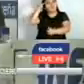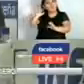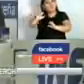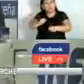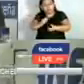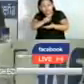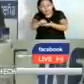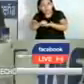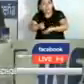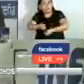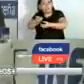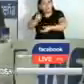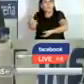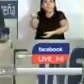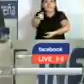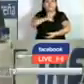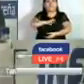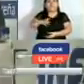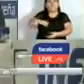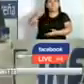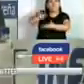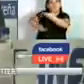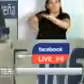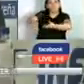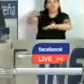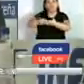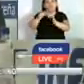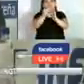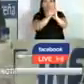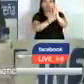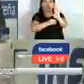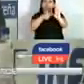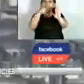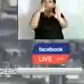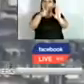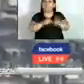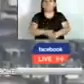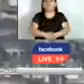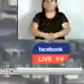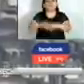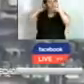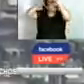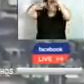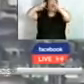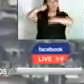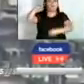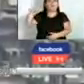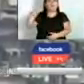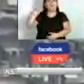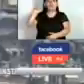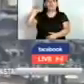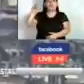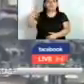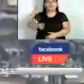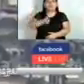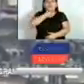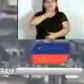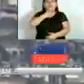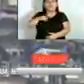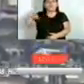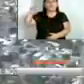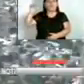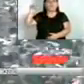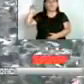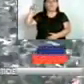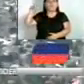positivo a los inversionistas de tener una buena calificación de riesgo. Con imágenes de Juan Castellano, este es un informe para